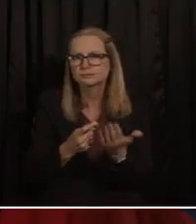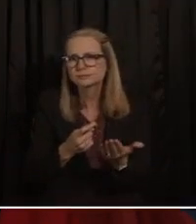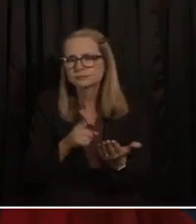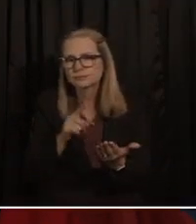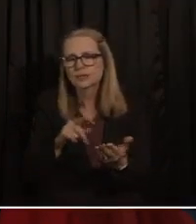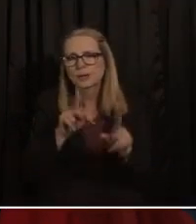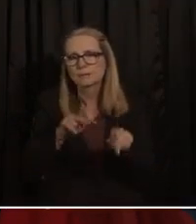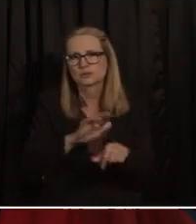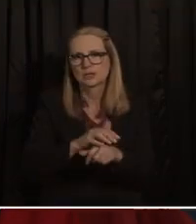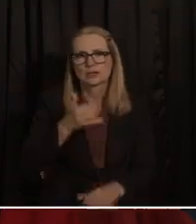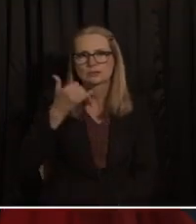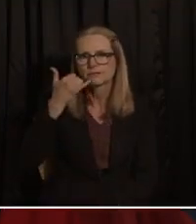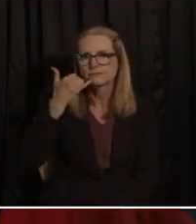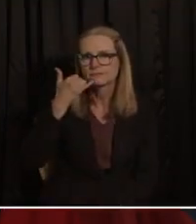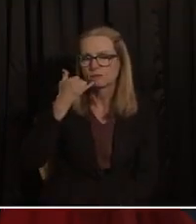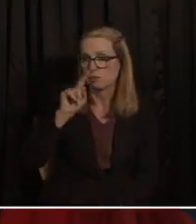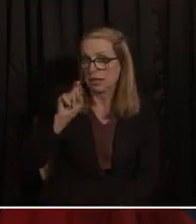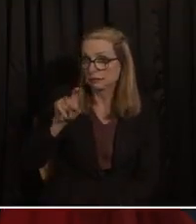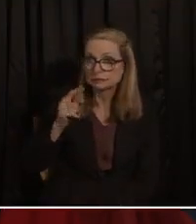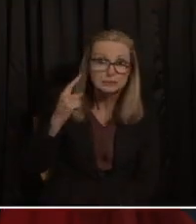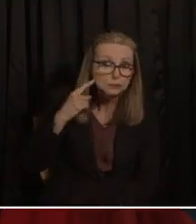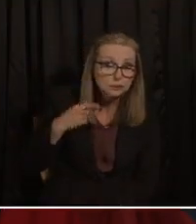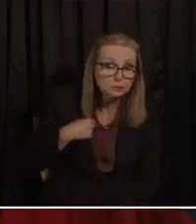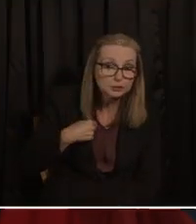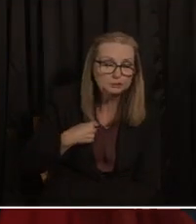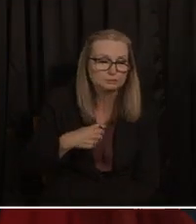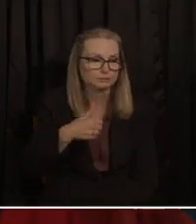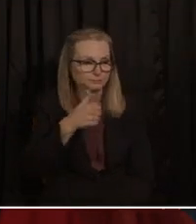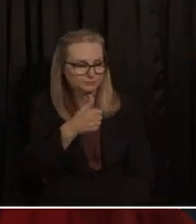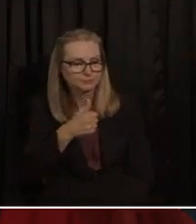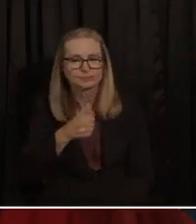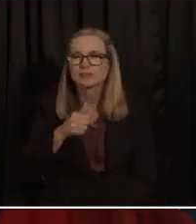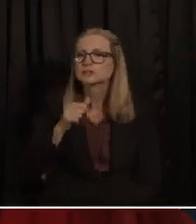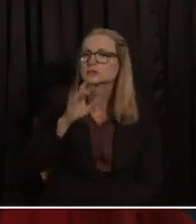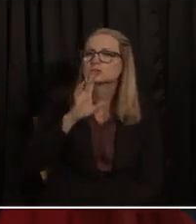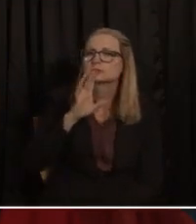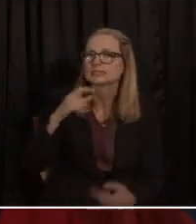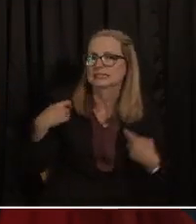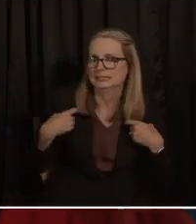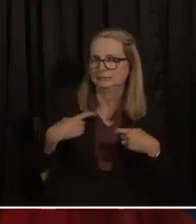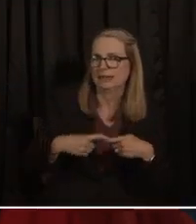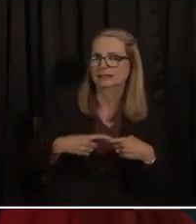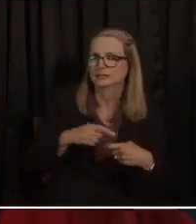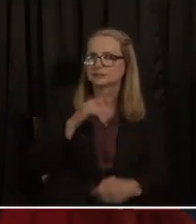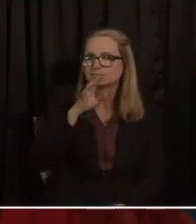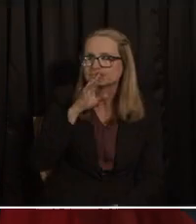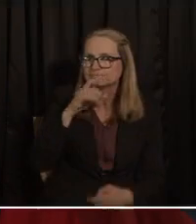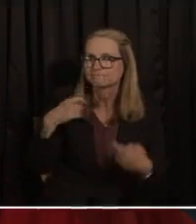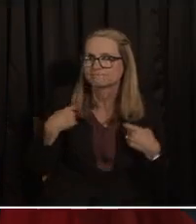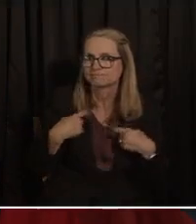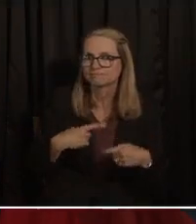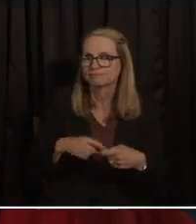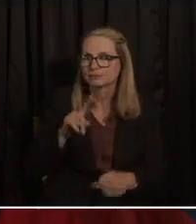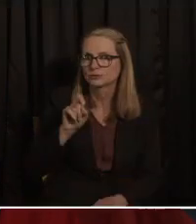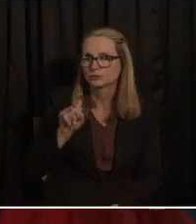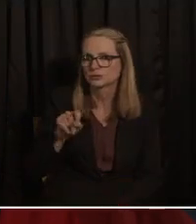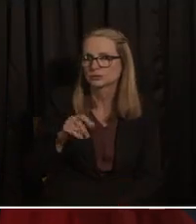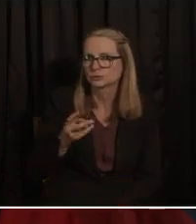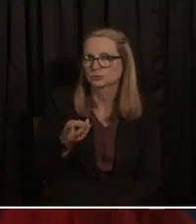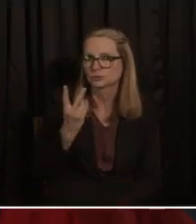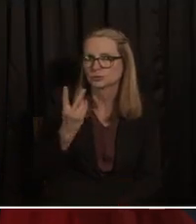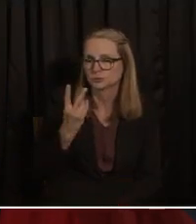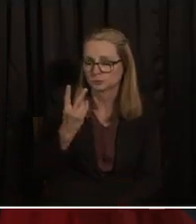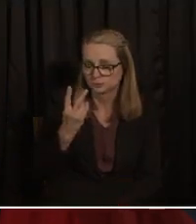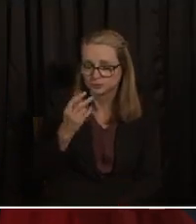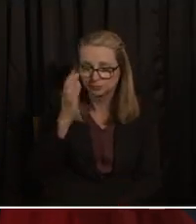Governor, can you hear me? Yes, go ahead. Okay, I'm Jesus Carrasquel from Noticias Univisión Colorado. Gobernador, I have two questions in Spanish for